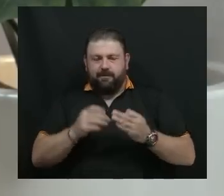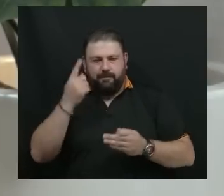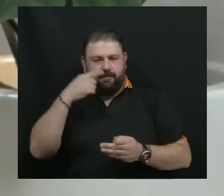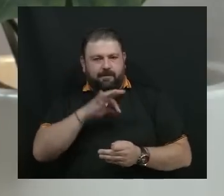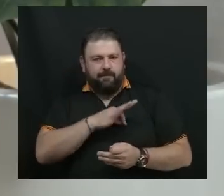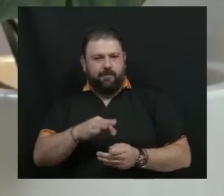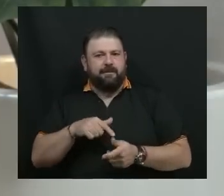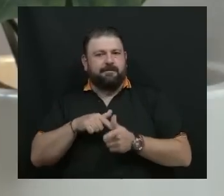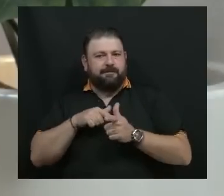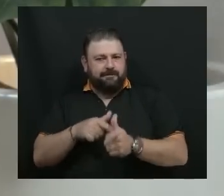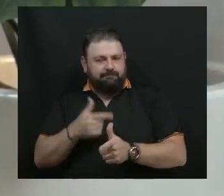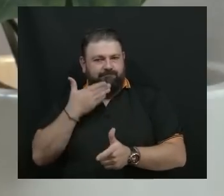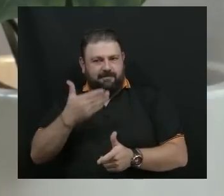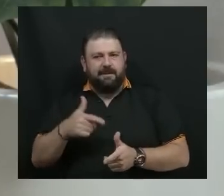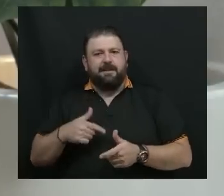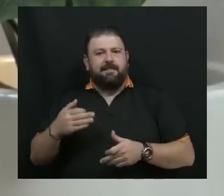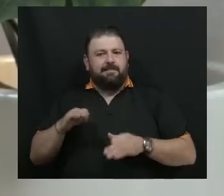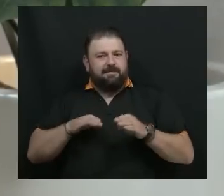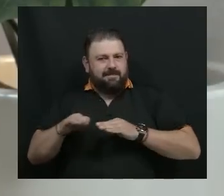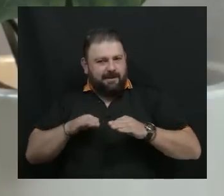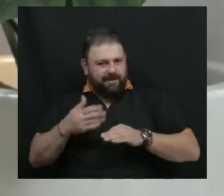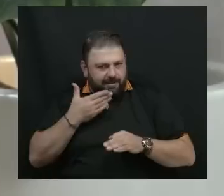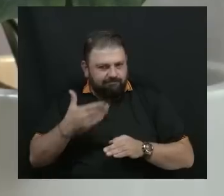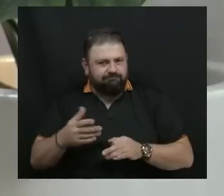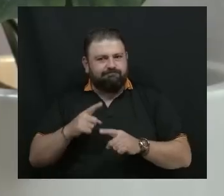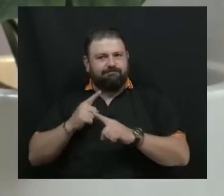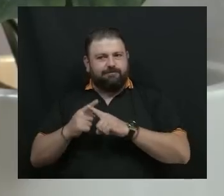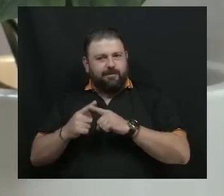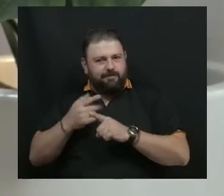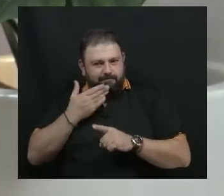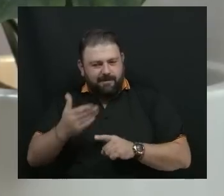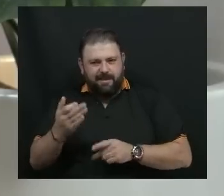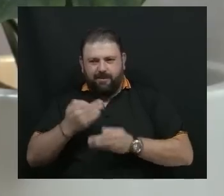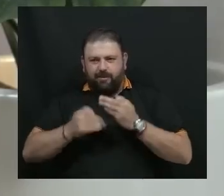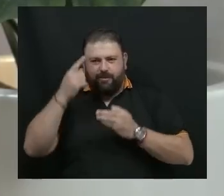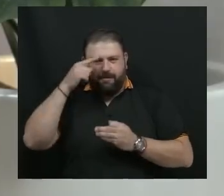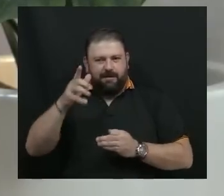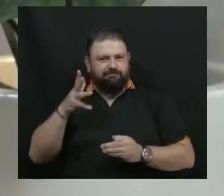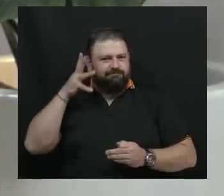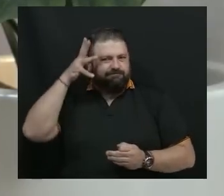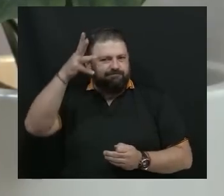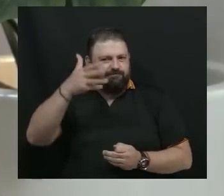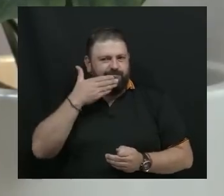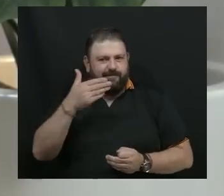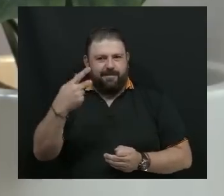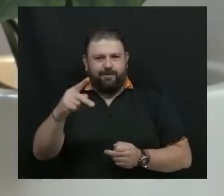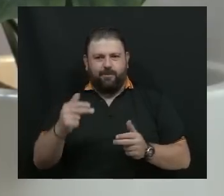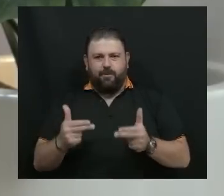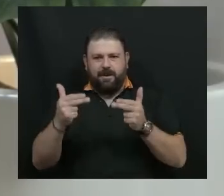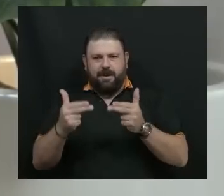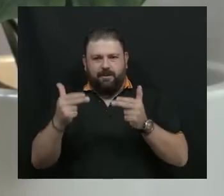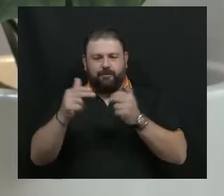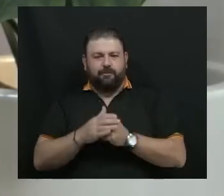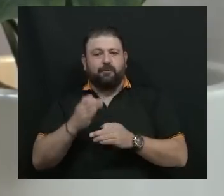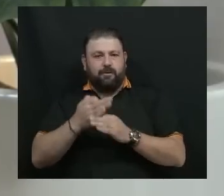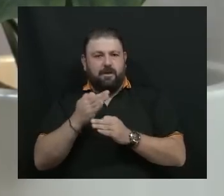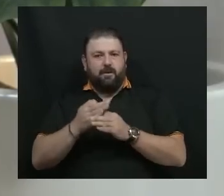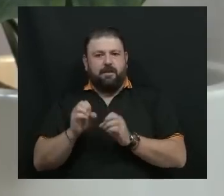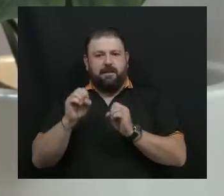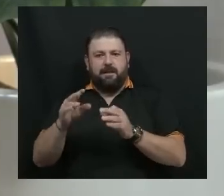que se mantengan motivados y desarrollen al máximo su negocio independiente. Los dejamos con esta charla y